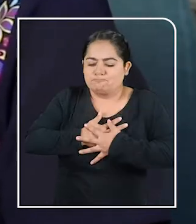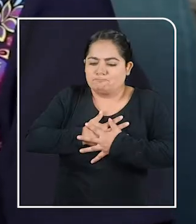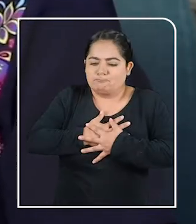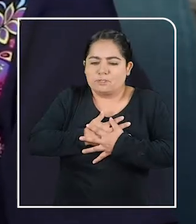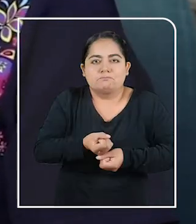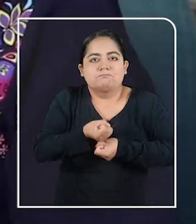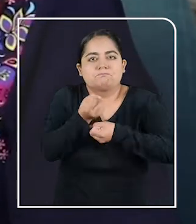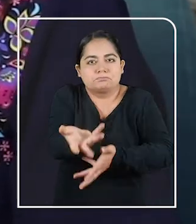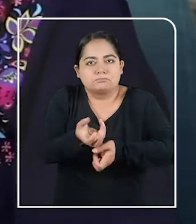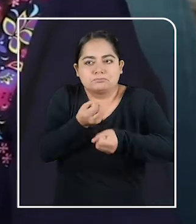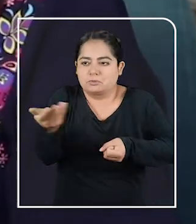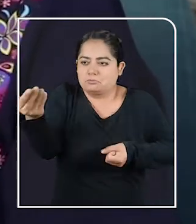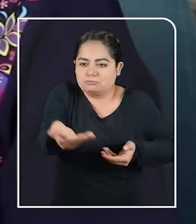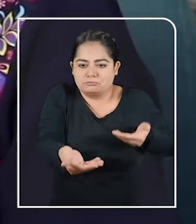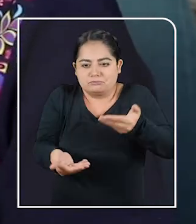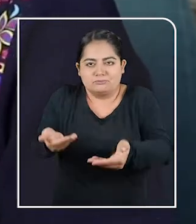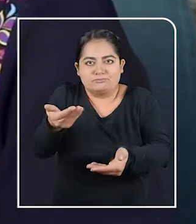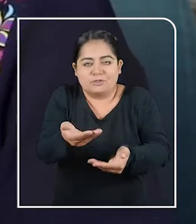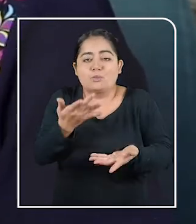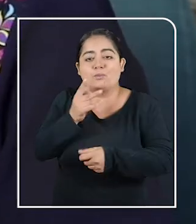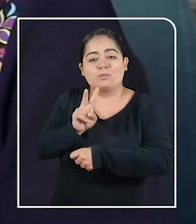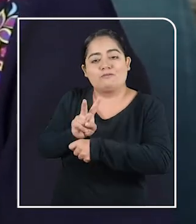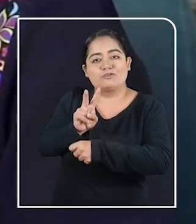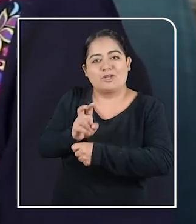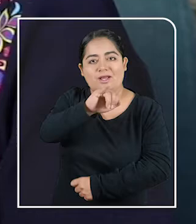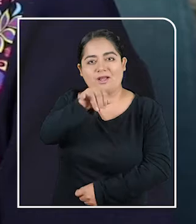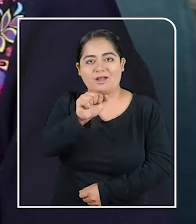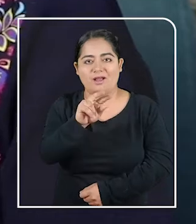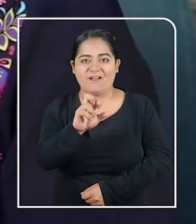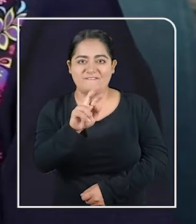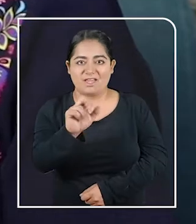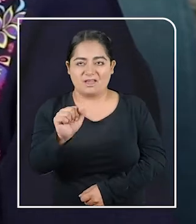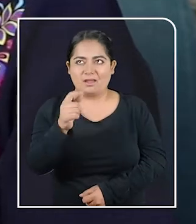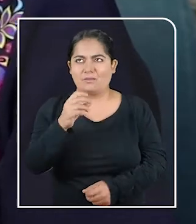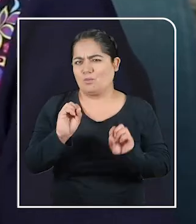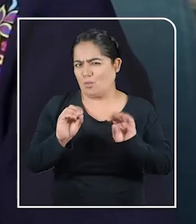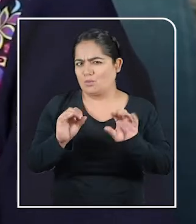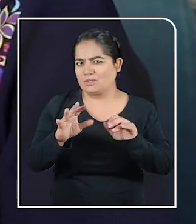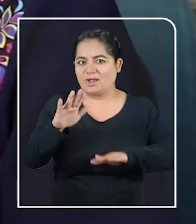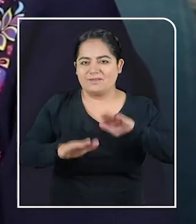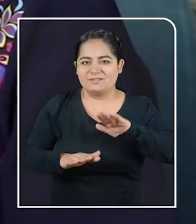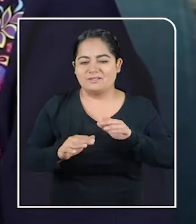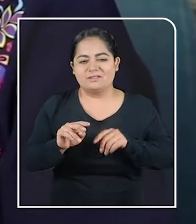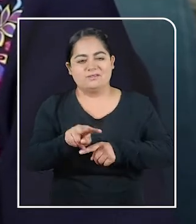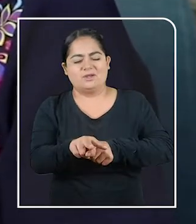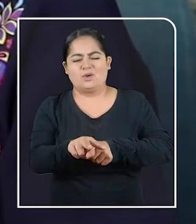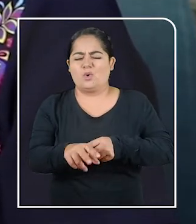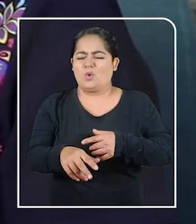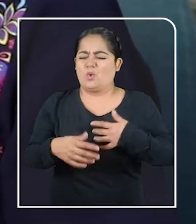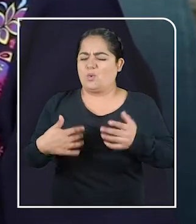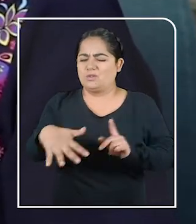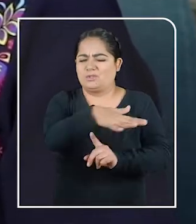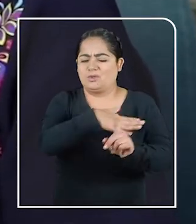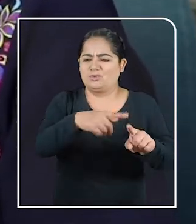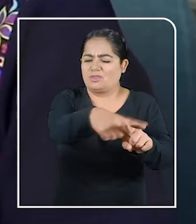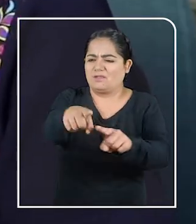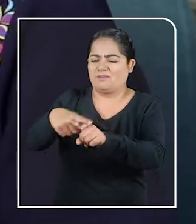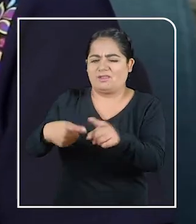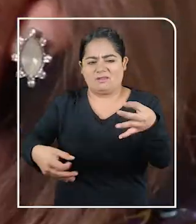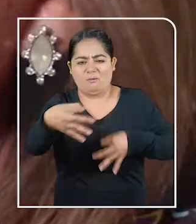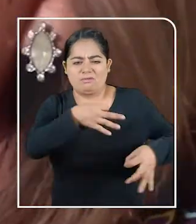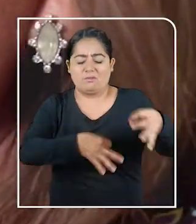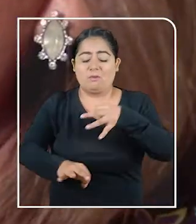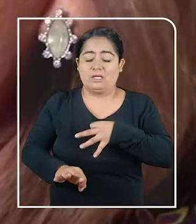que con la profesora Javiera, ¿cierto?, muchas veces se nos cayeron lágrimas por las realidades que ellos nos